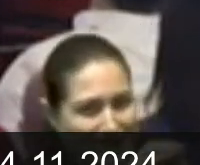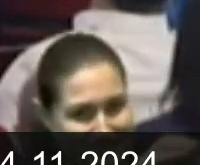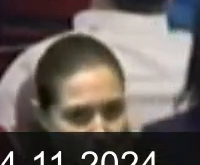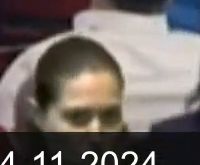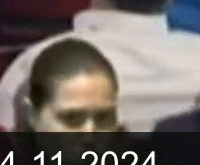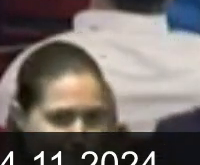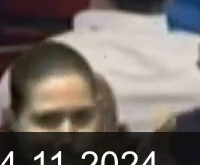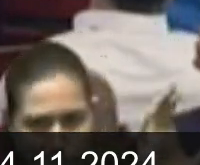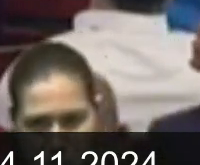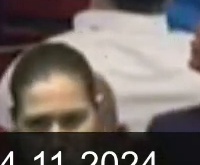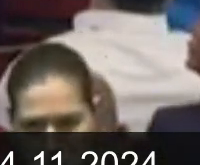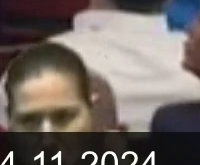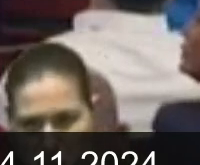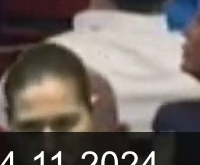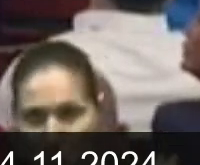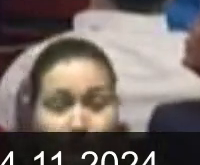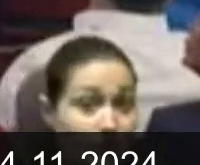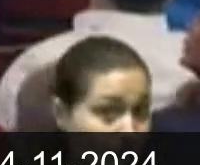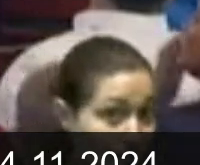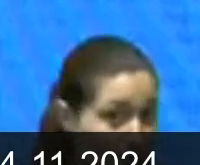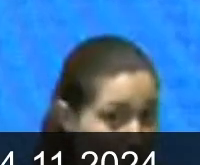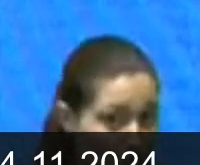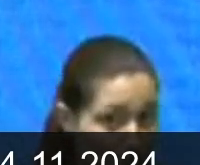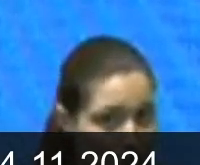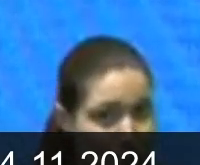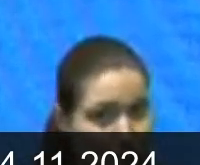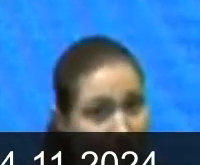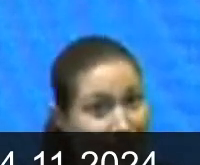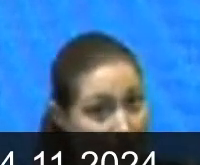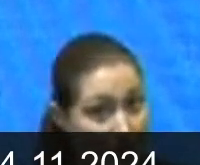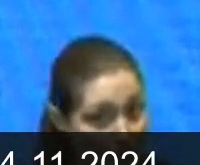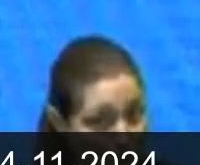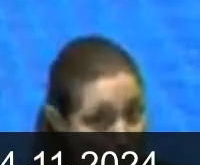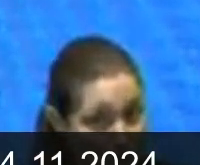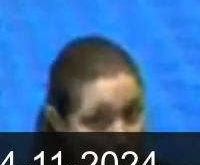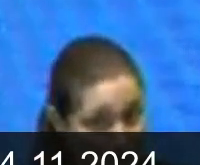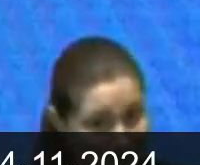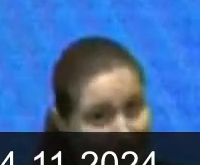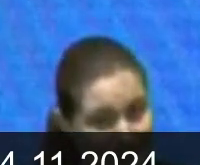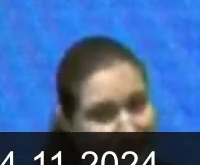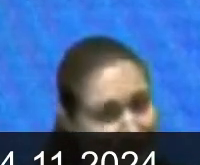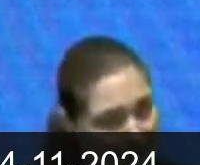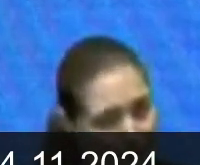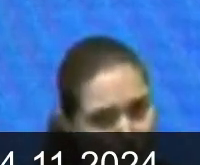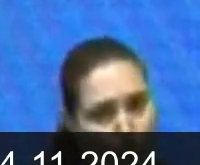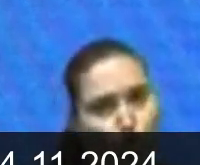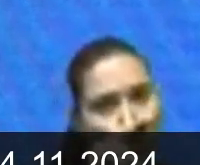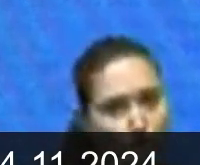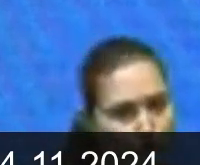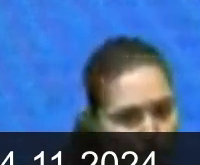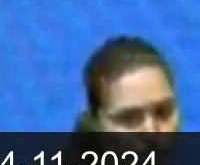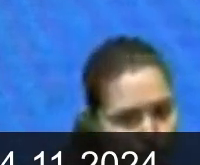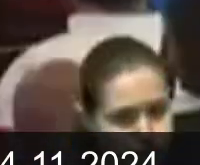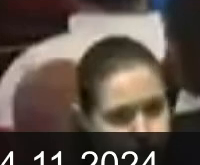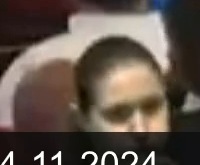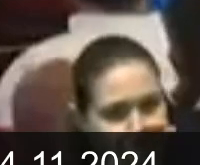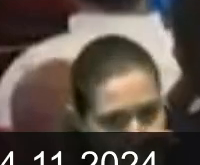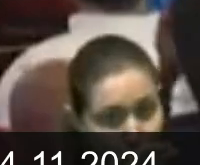sin embargo, todavía en estos momentos el desplazamiento es hacia el norte. Entonces, para